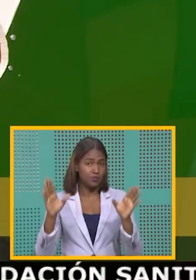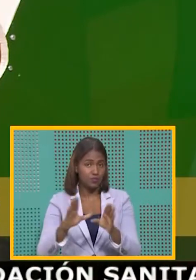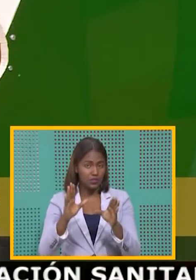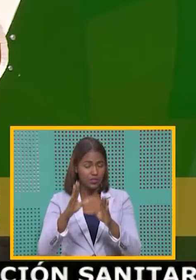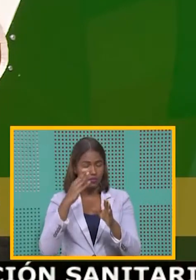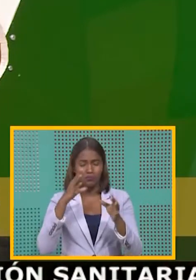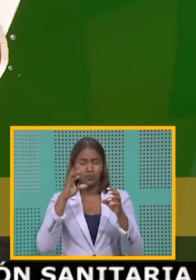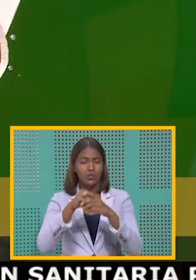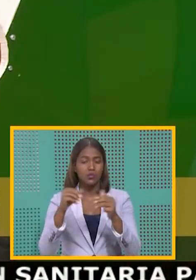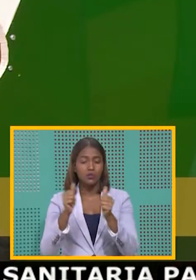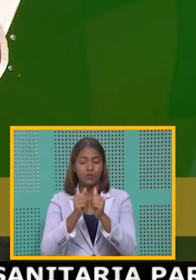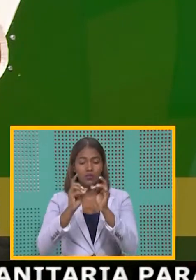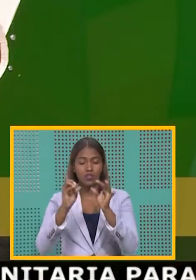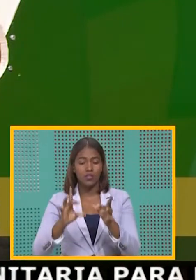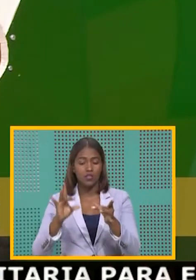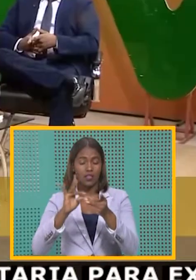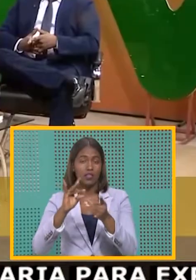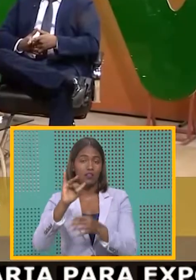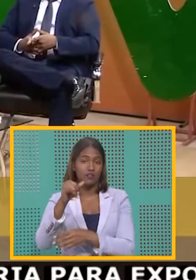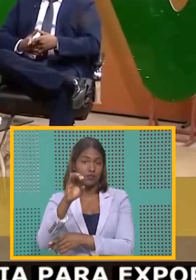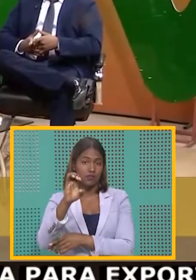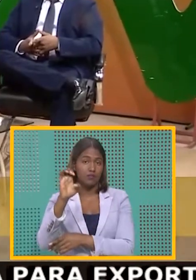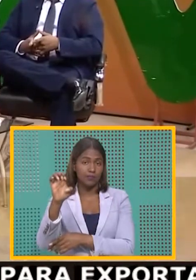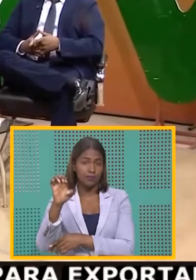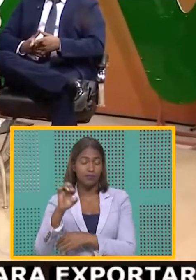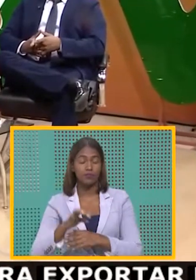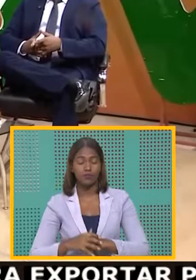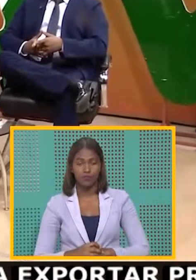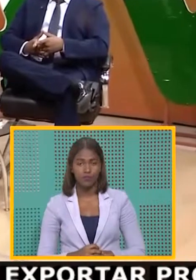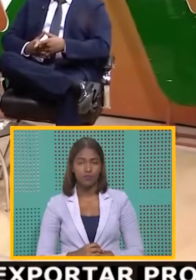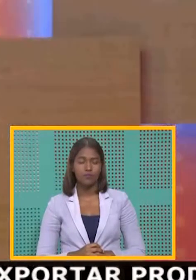bajo la dirección de la Junta Central Electoral.